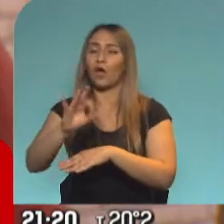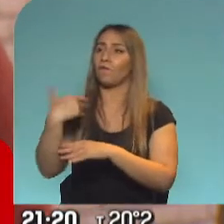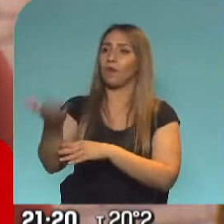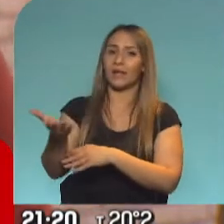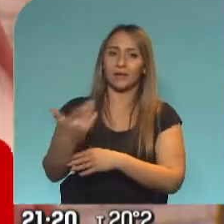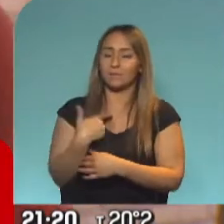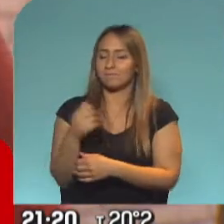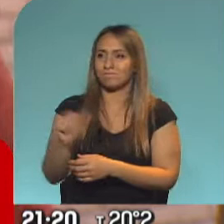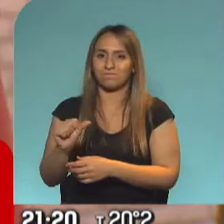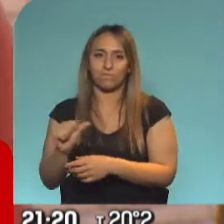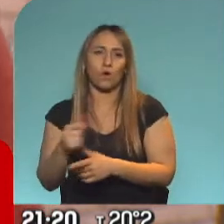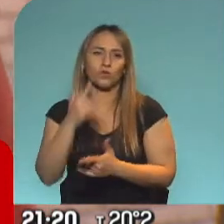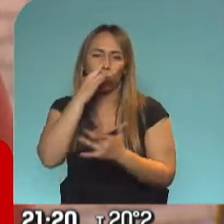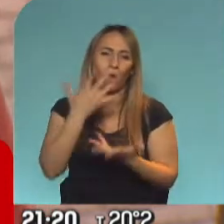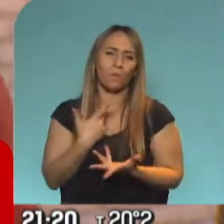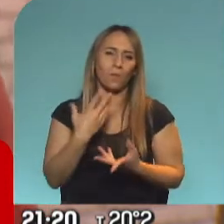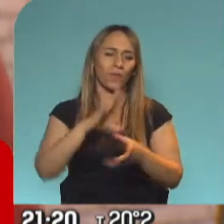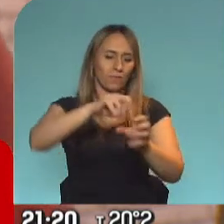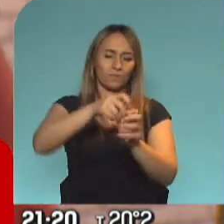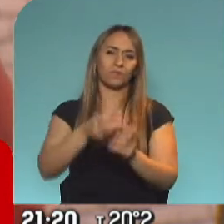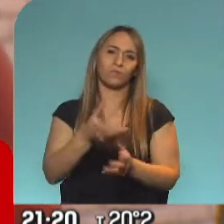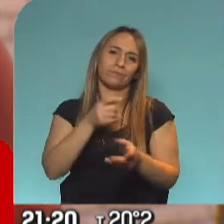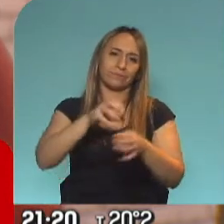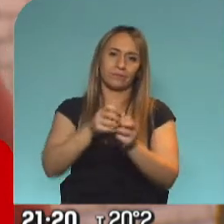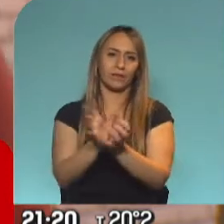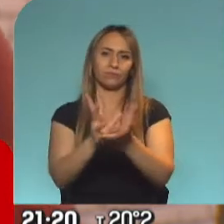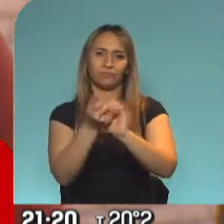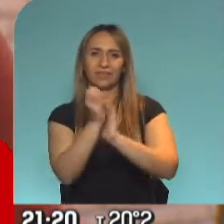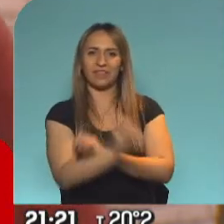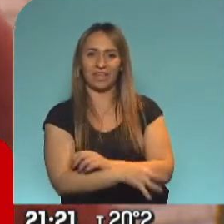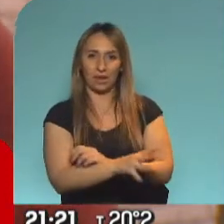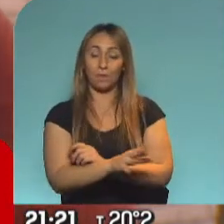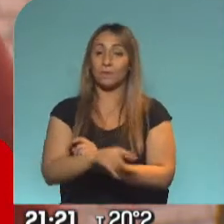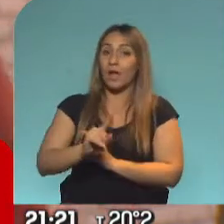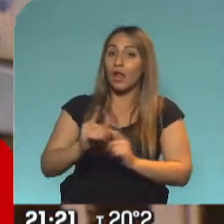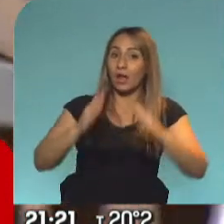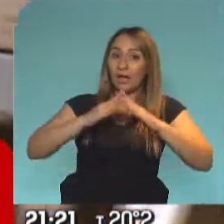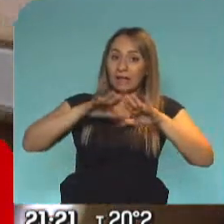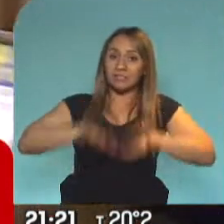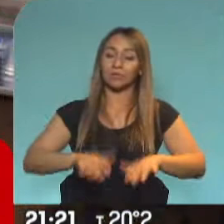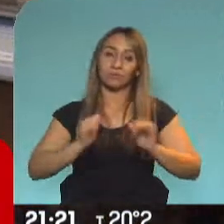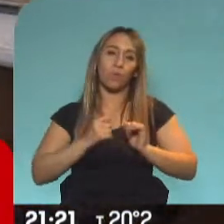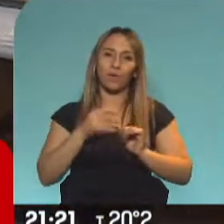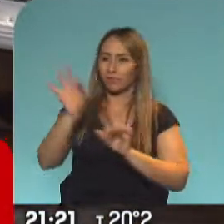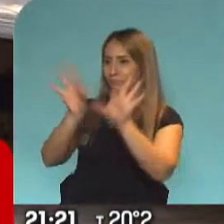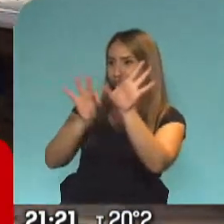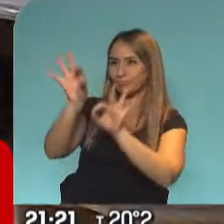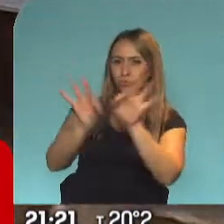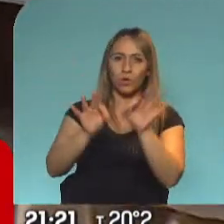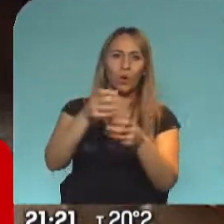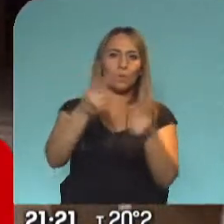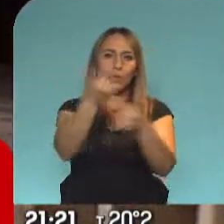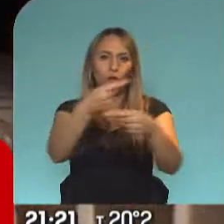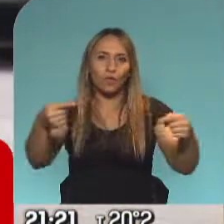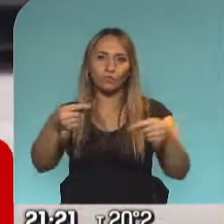a reemplazarlos por la comodidad de poder desecharlos, pero al estar más tiempo en casa empezamos a poder elegir otros productos más conscientes. Podemos